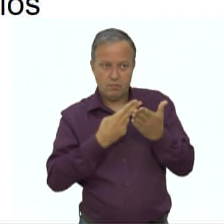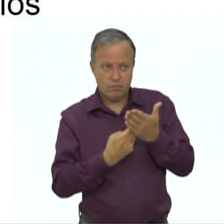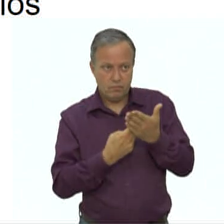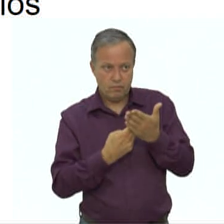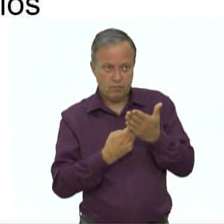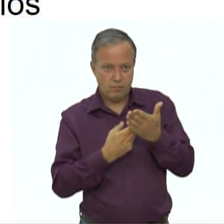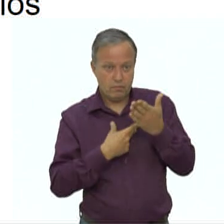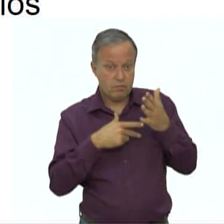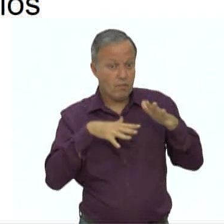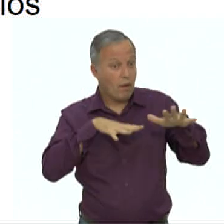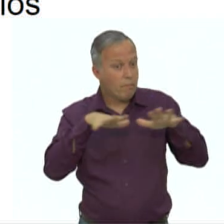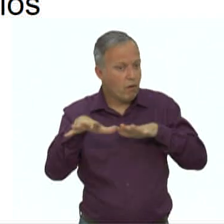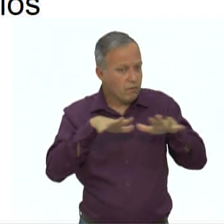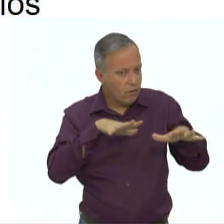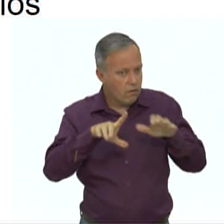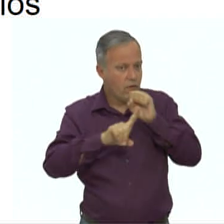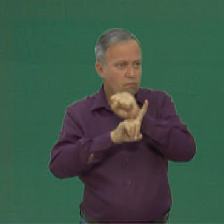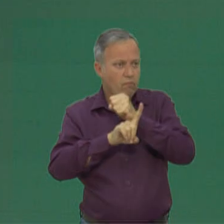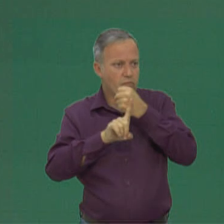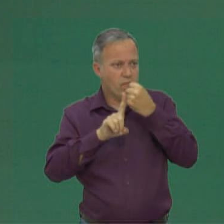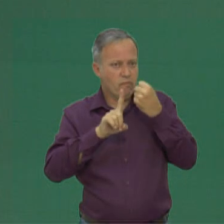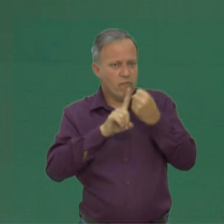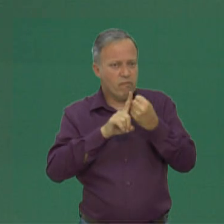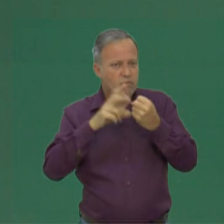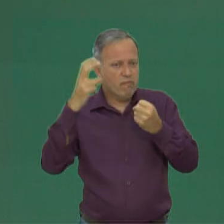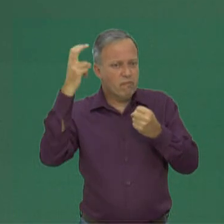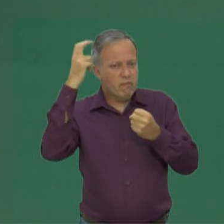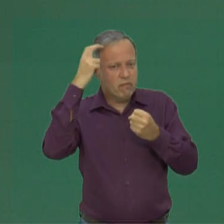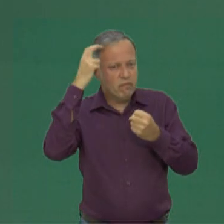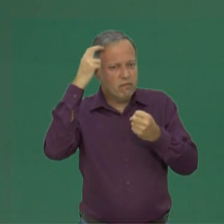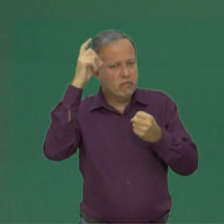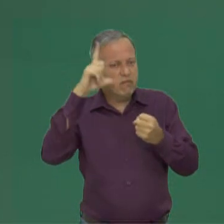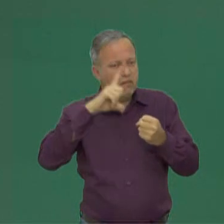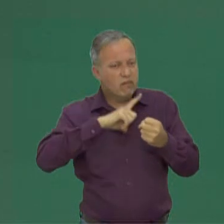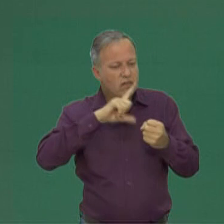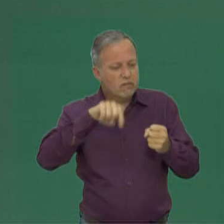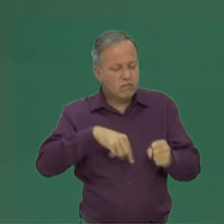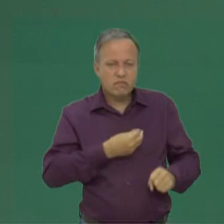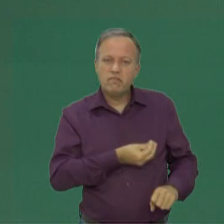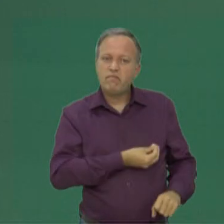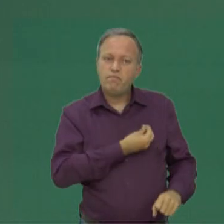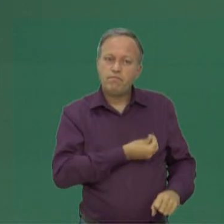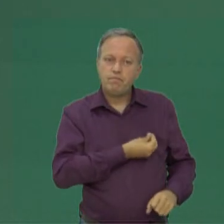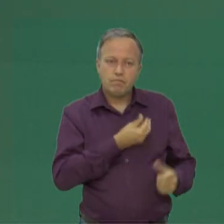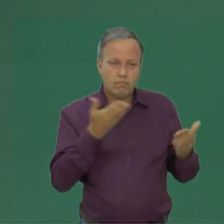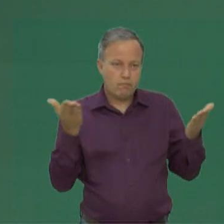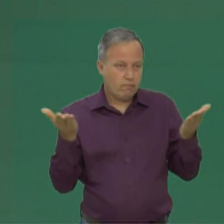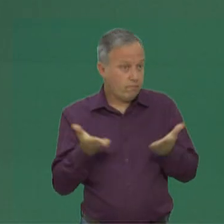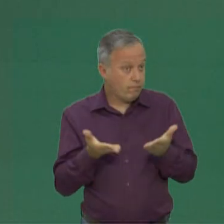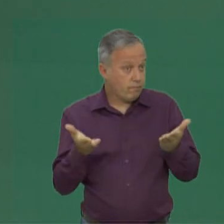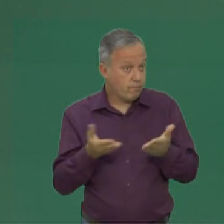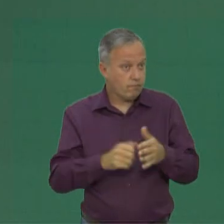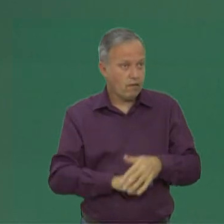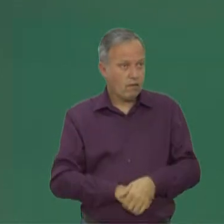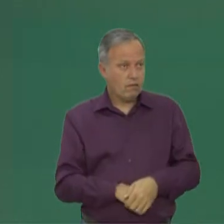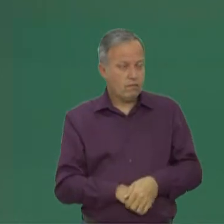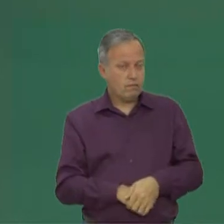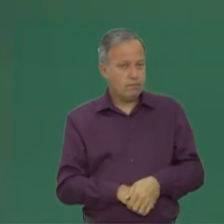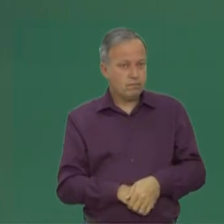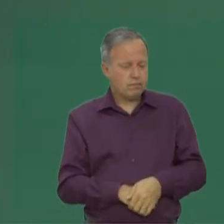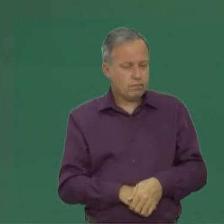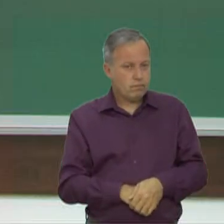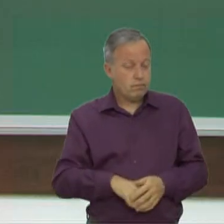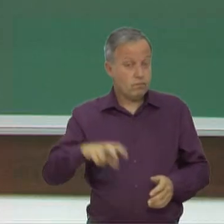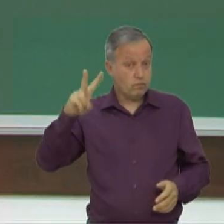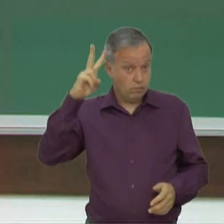de los movimientos sociales y culturales que los sustentan. Esta obra,